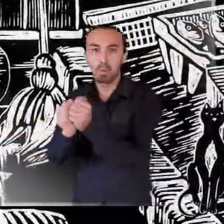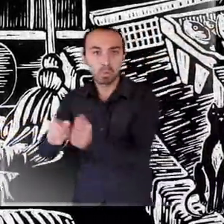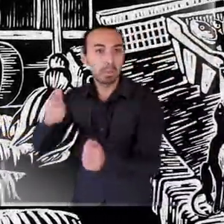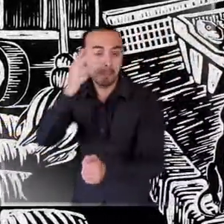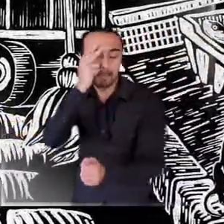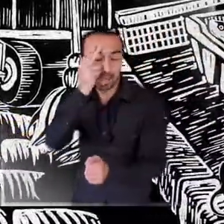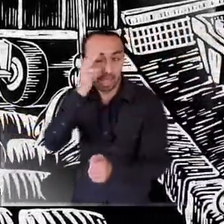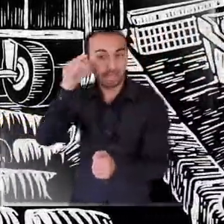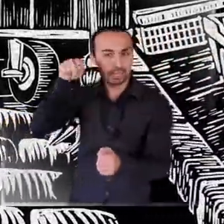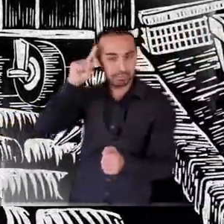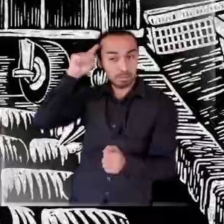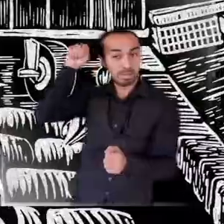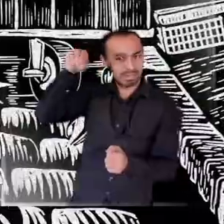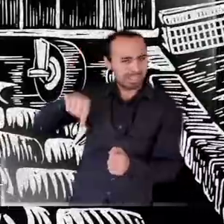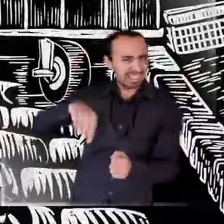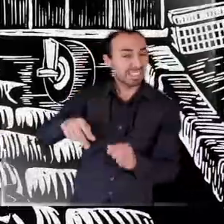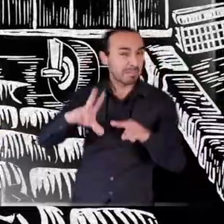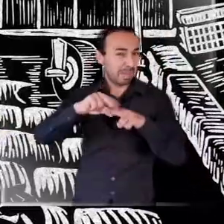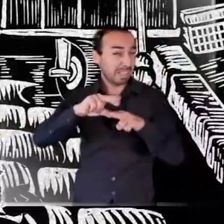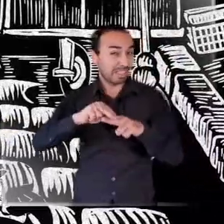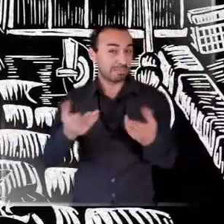puerto. Y aquí estoy, po.